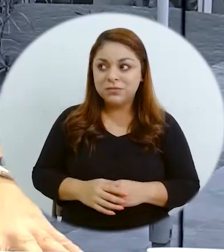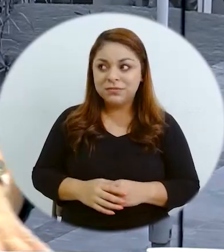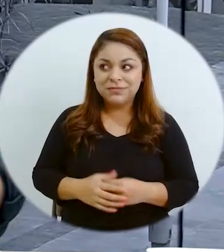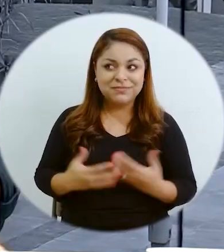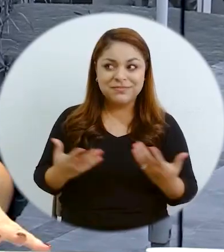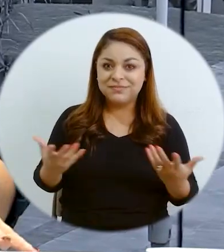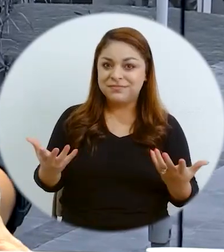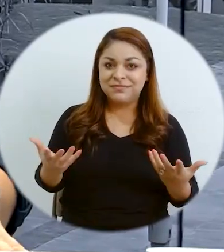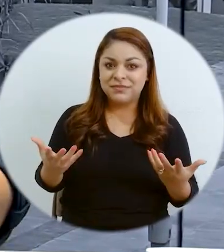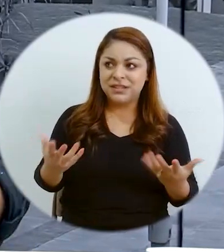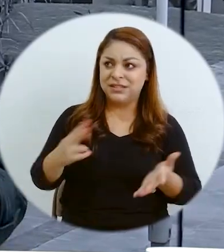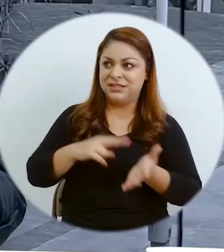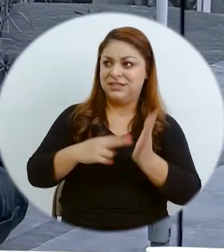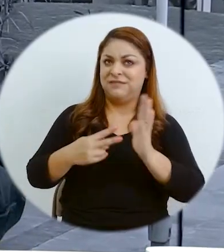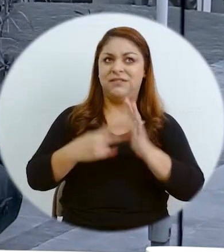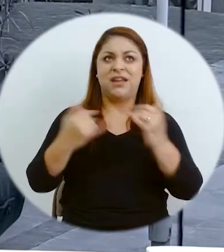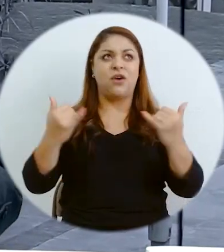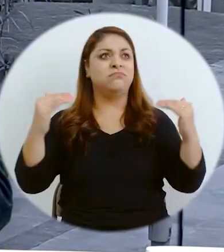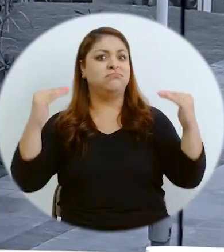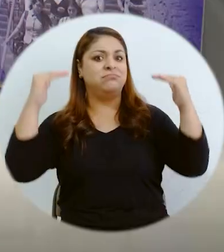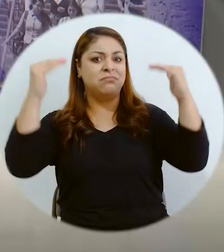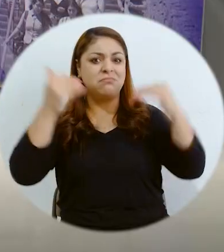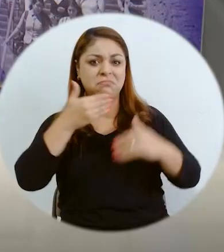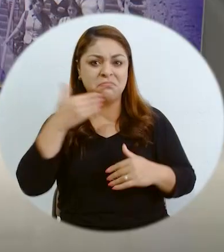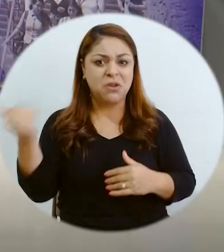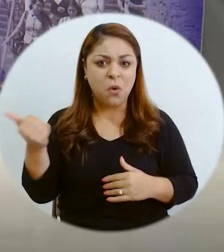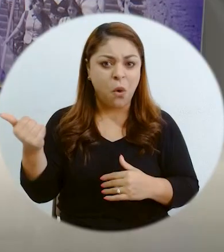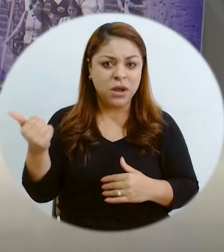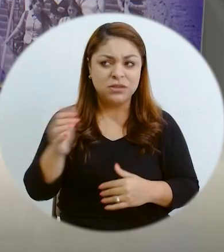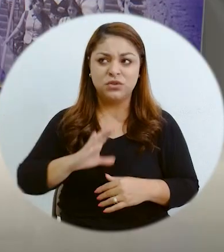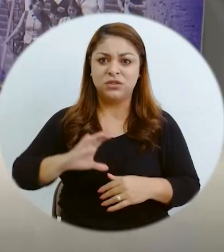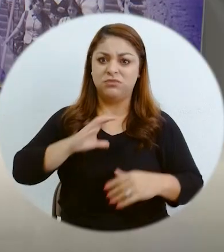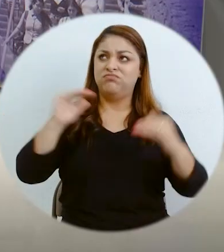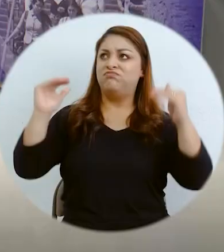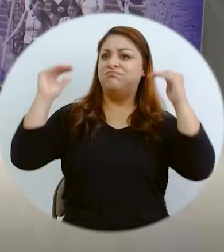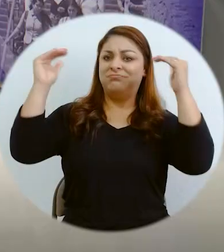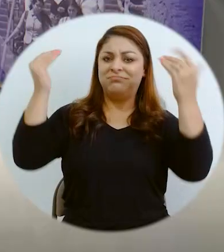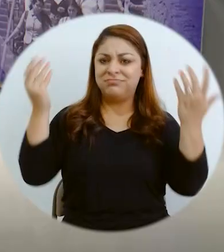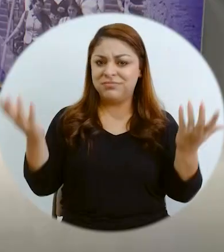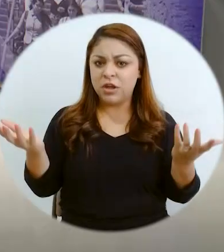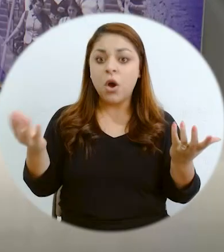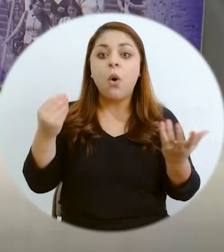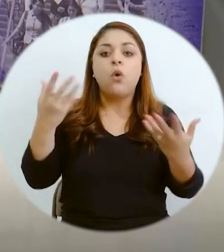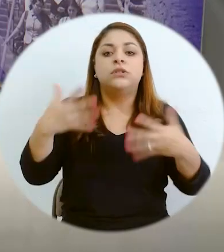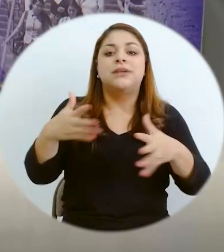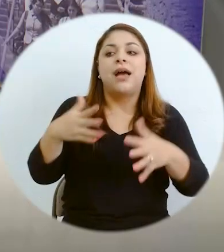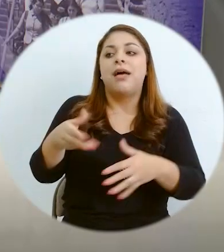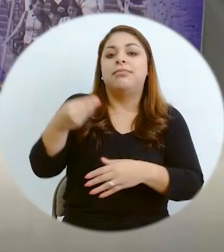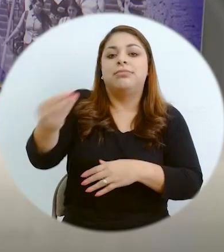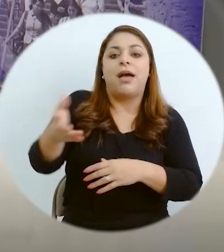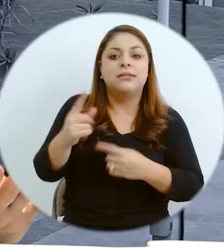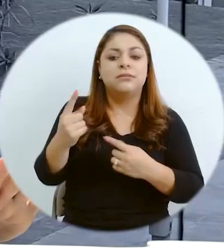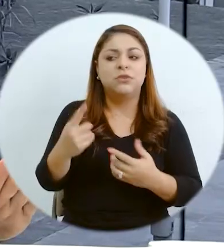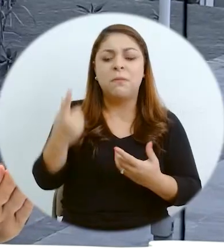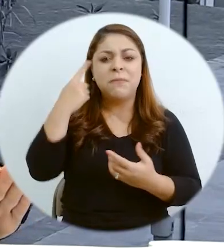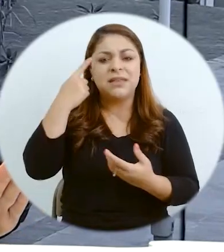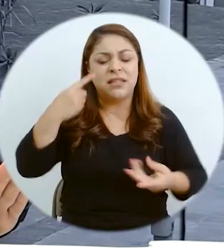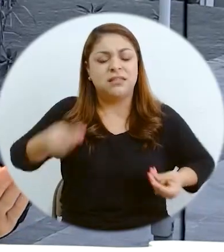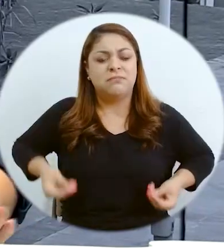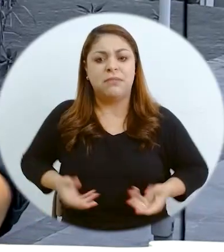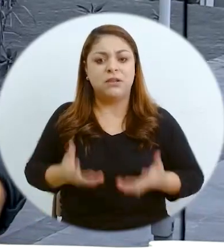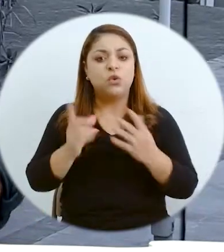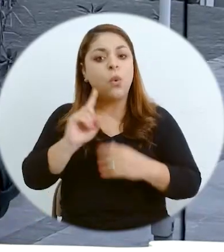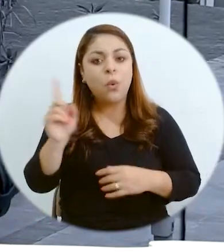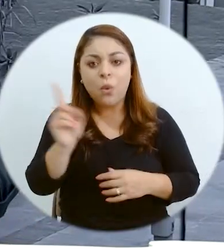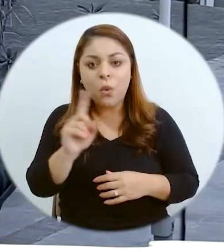como si estuviéramos en las mejores condiciones. Y como si lo hubieran dado siempre. Exacto, sí. Como si estuviéramos en las mejores condiciones, y es como, no, es que ya se está